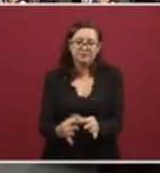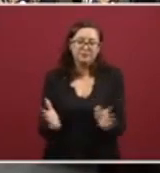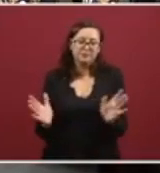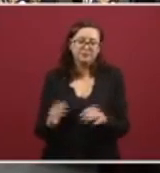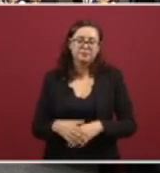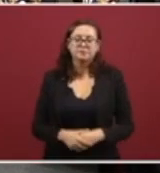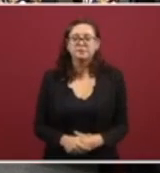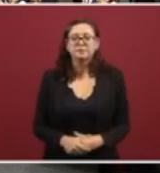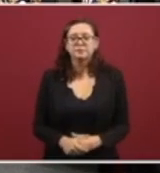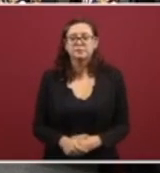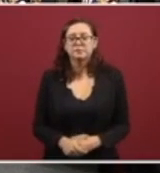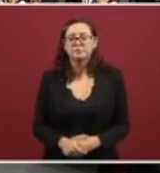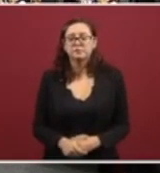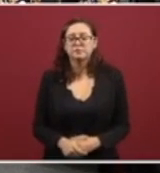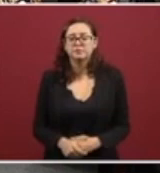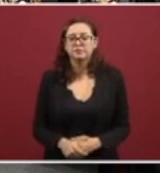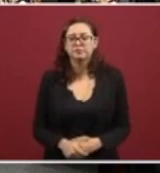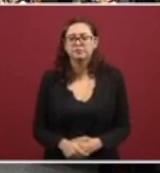¿Puedo contestar?